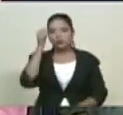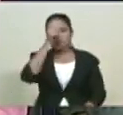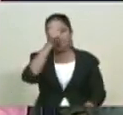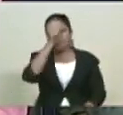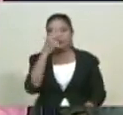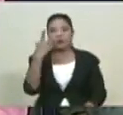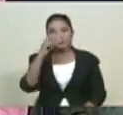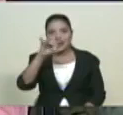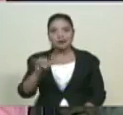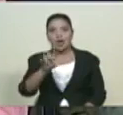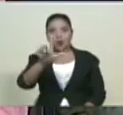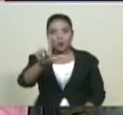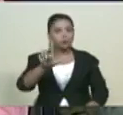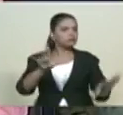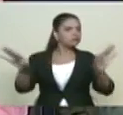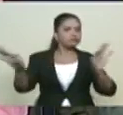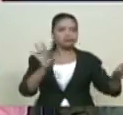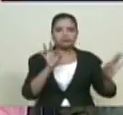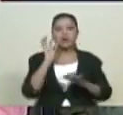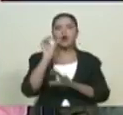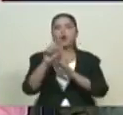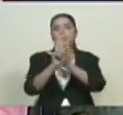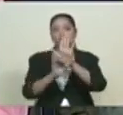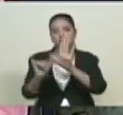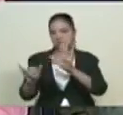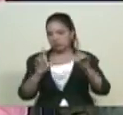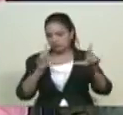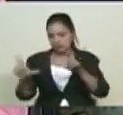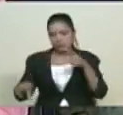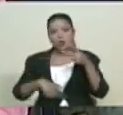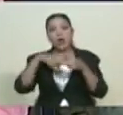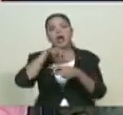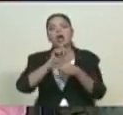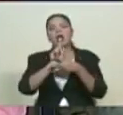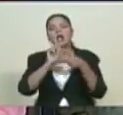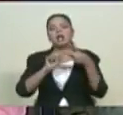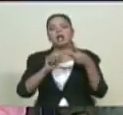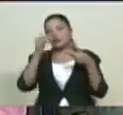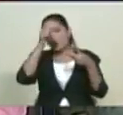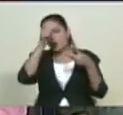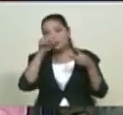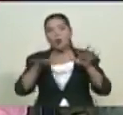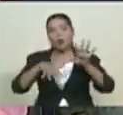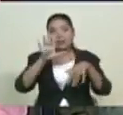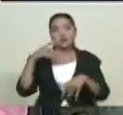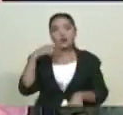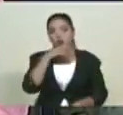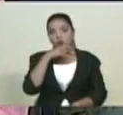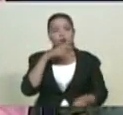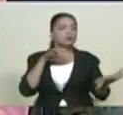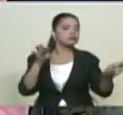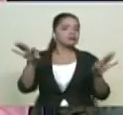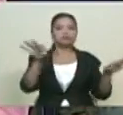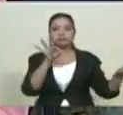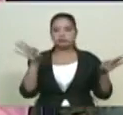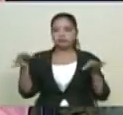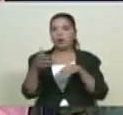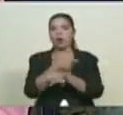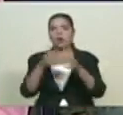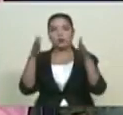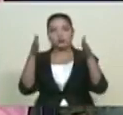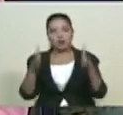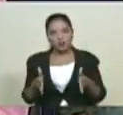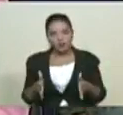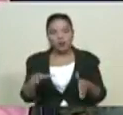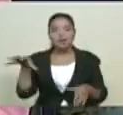de julio escogimos la Asamblea Nacional Constituyente. El domingo 15 de octubre escogimos a gobernadoras y gobernadores